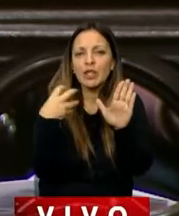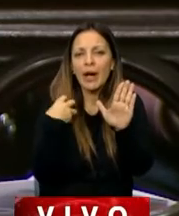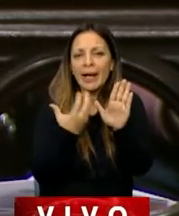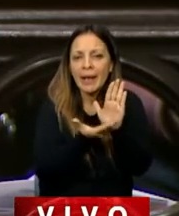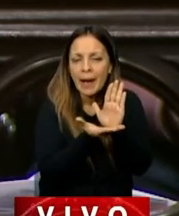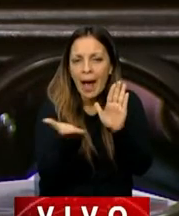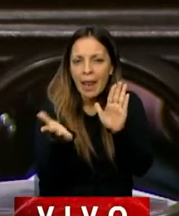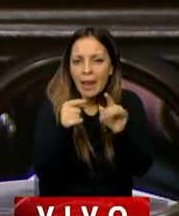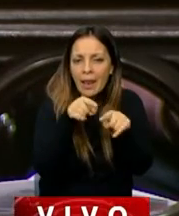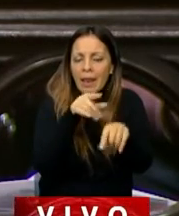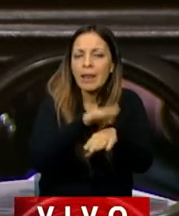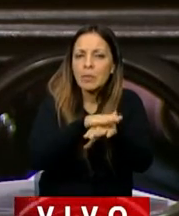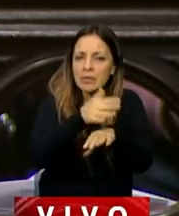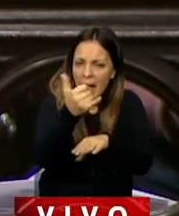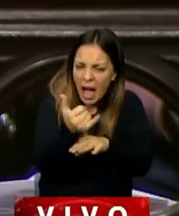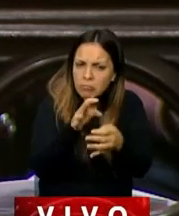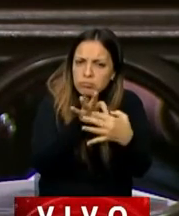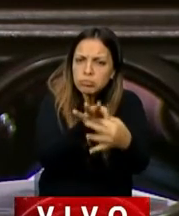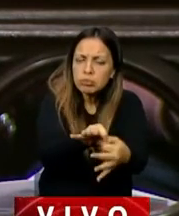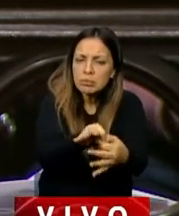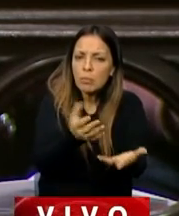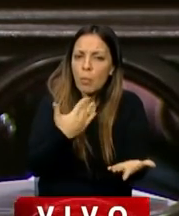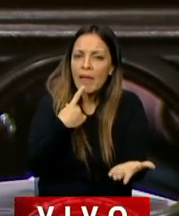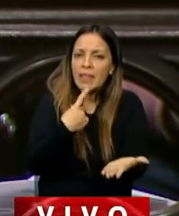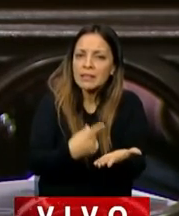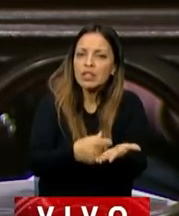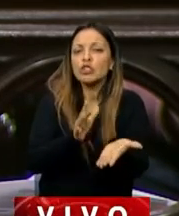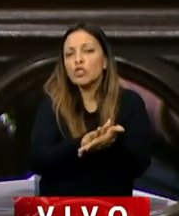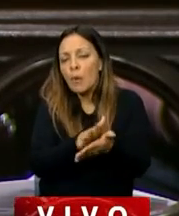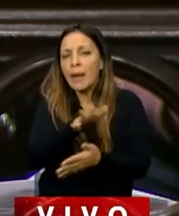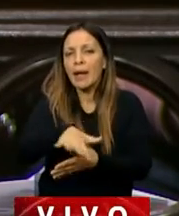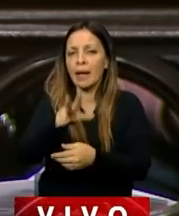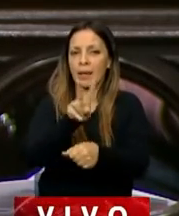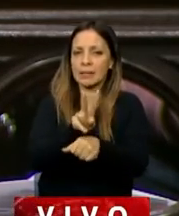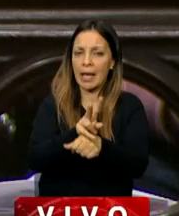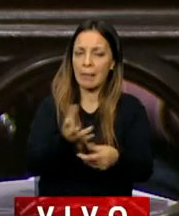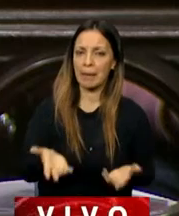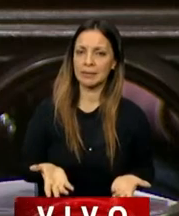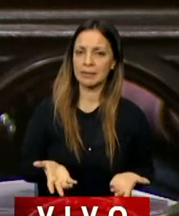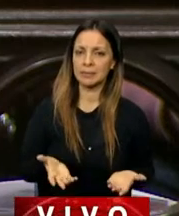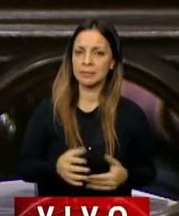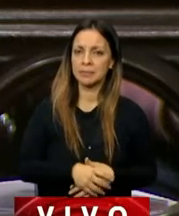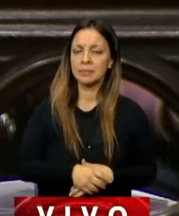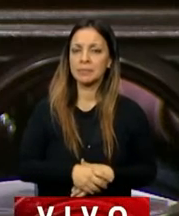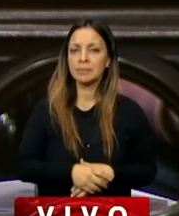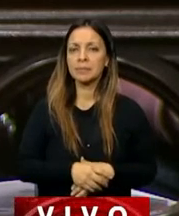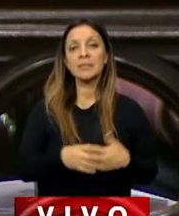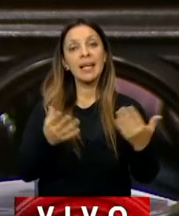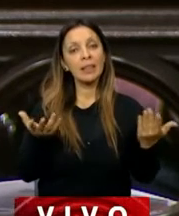tiene facultades también para dictaminar sobre reservas naturales. Entonces,